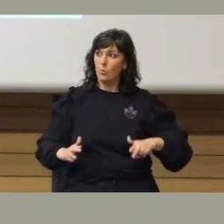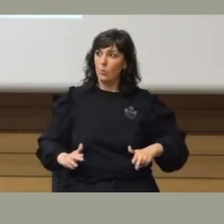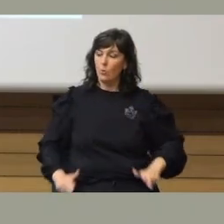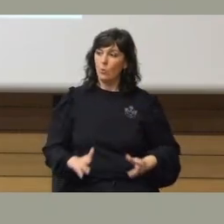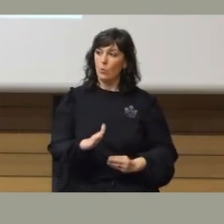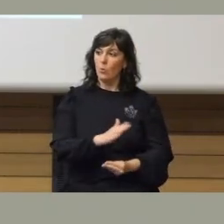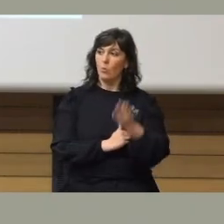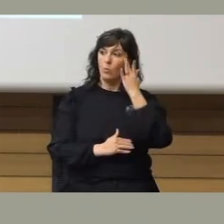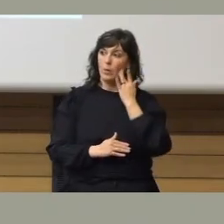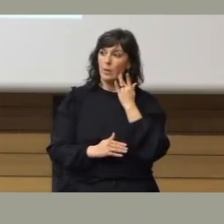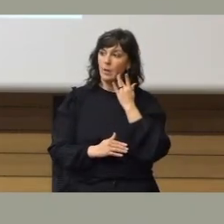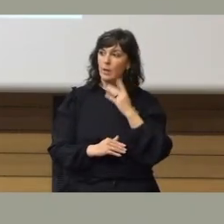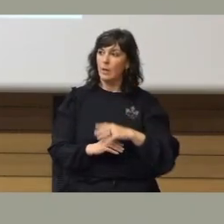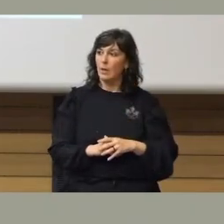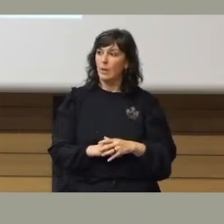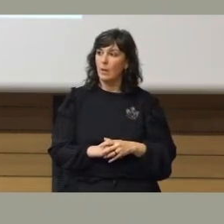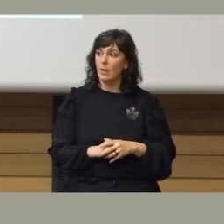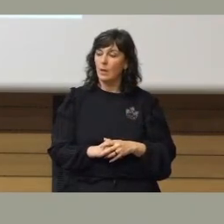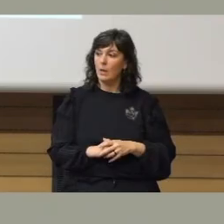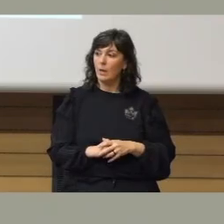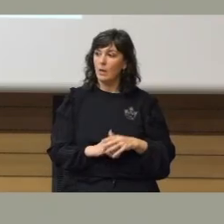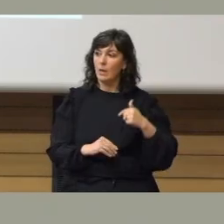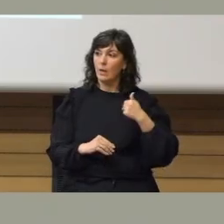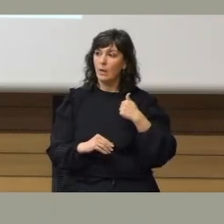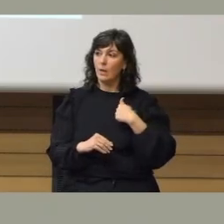qué? ¿Y estás estudiando aquí en Gijón?